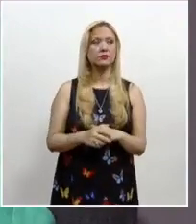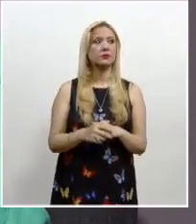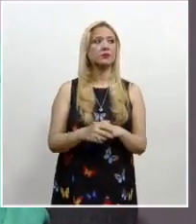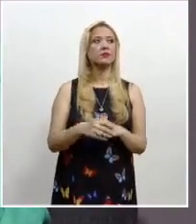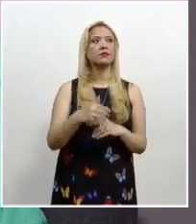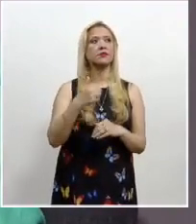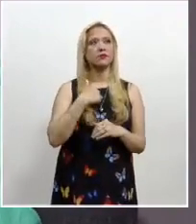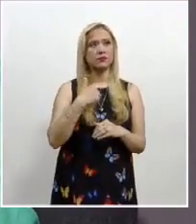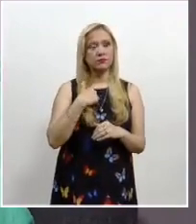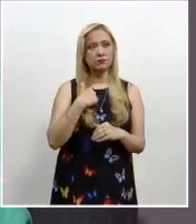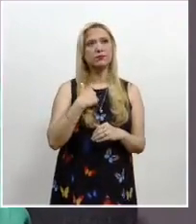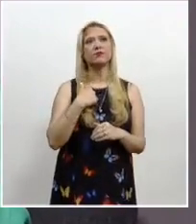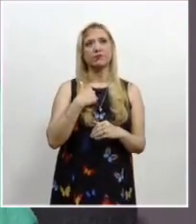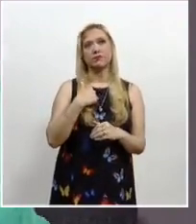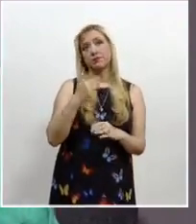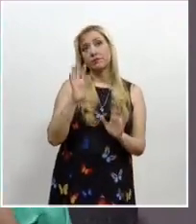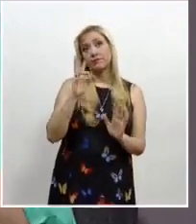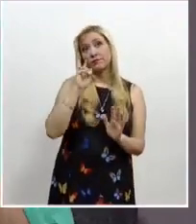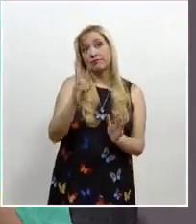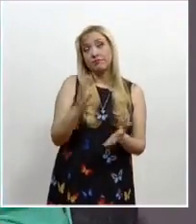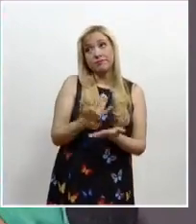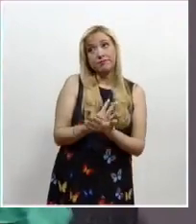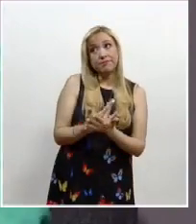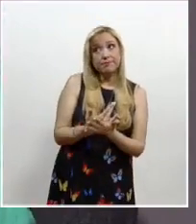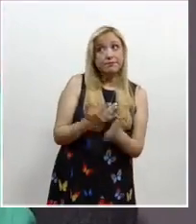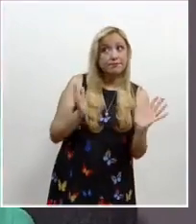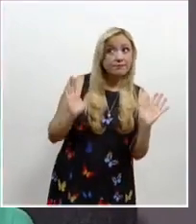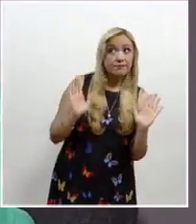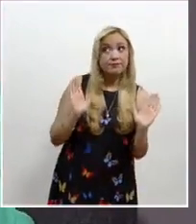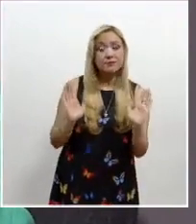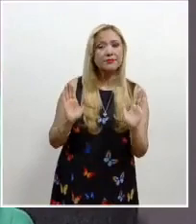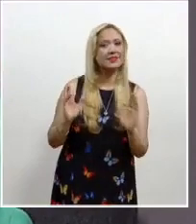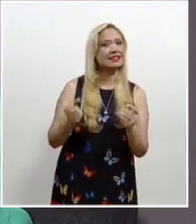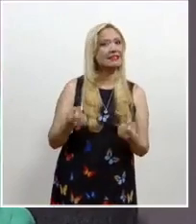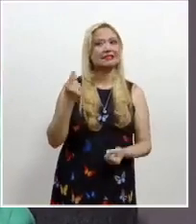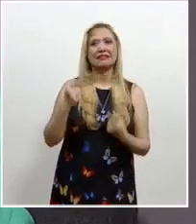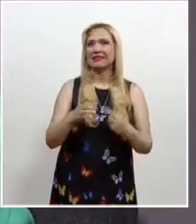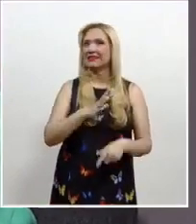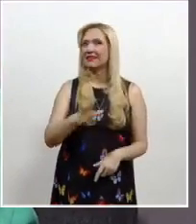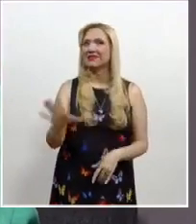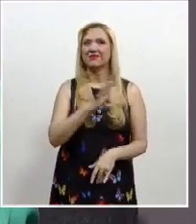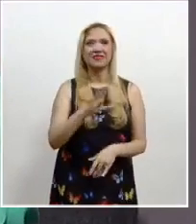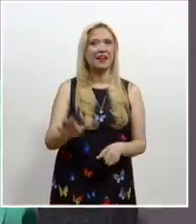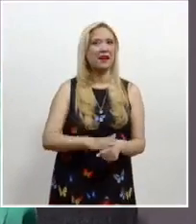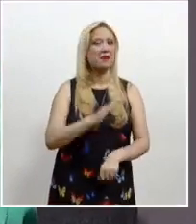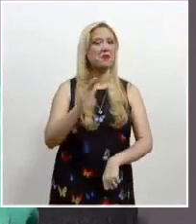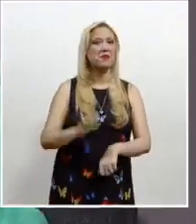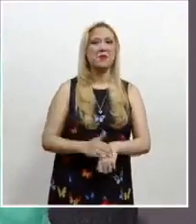Está en veremos, porque hay una buena resistencia todavía para aprobarlo.